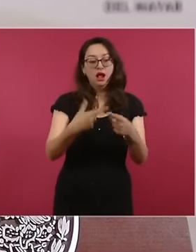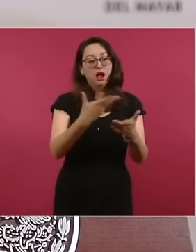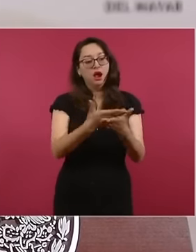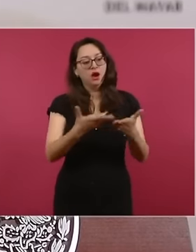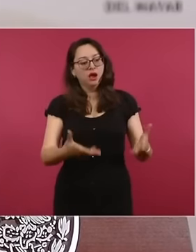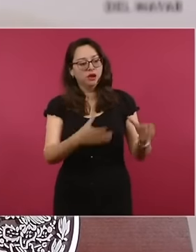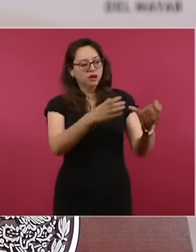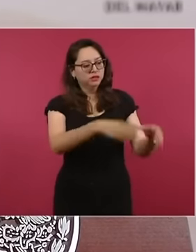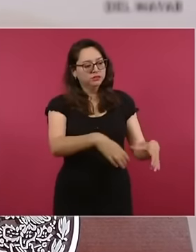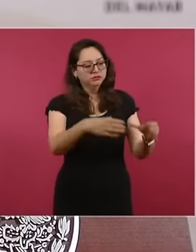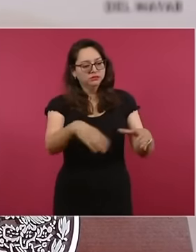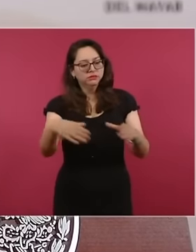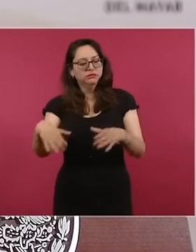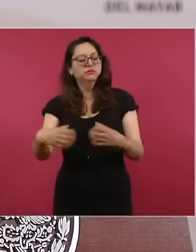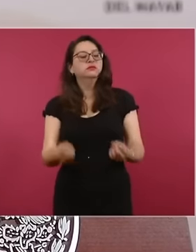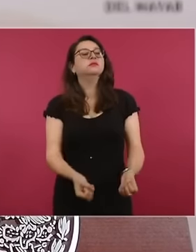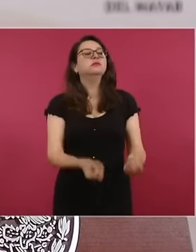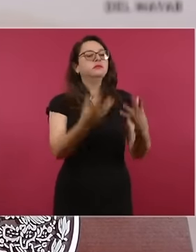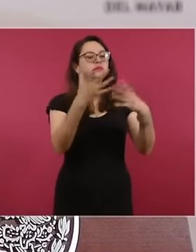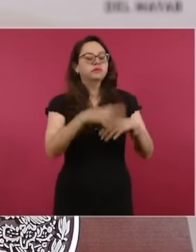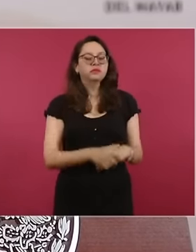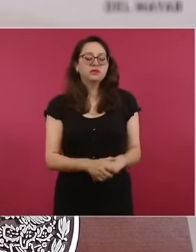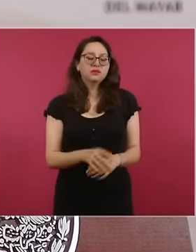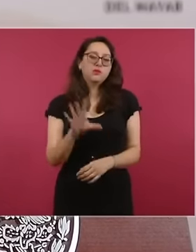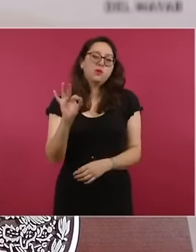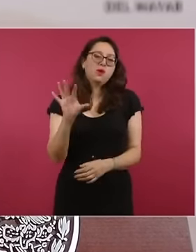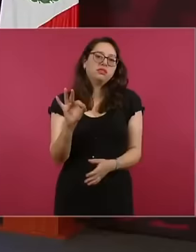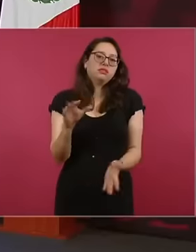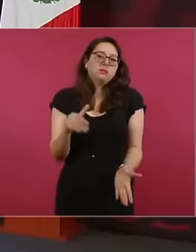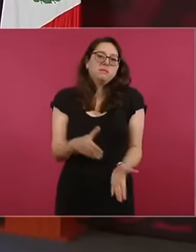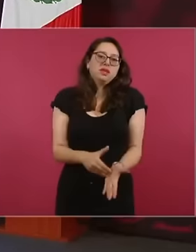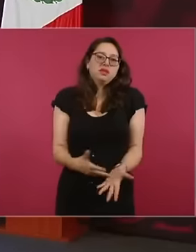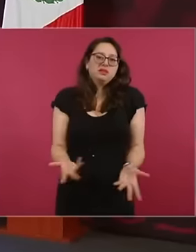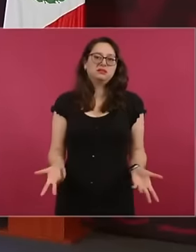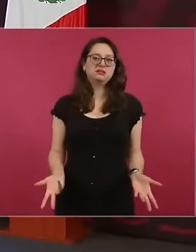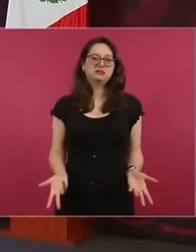Y de esos 110 contratos, solo 3